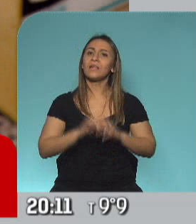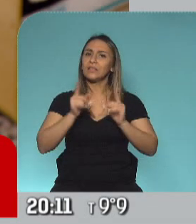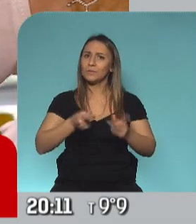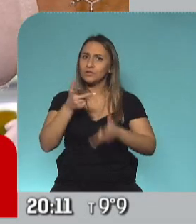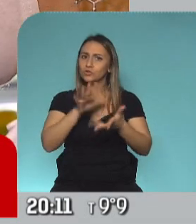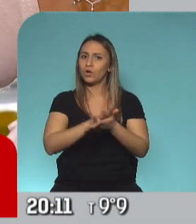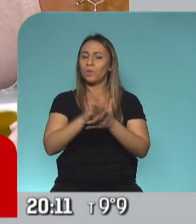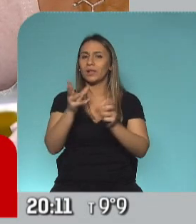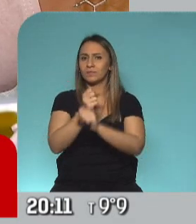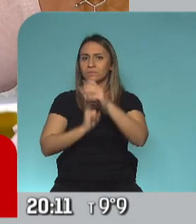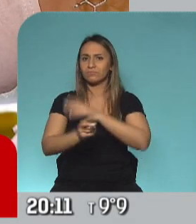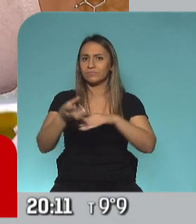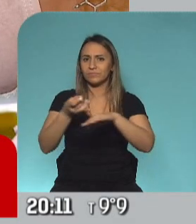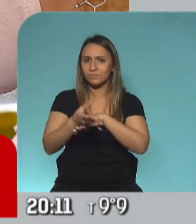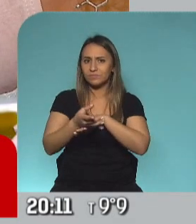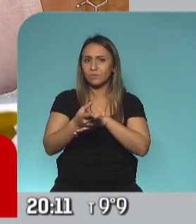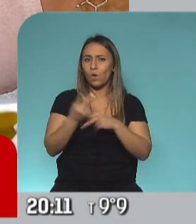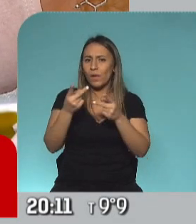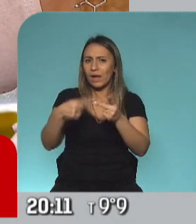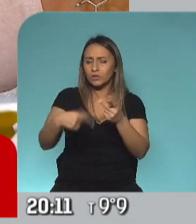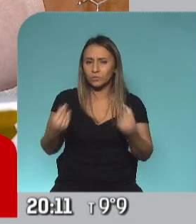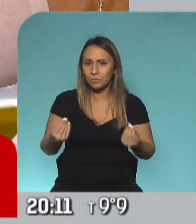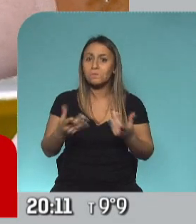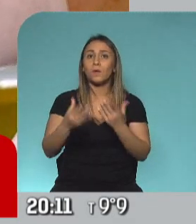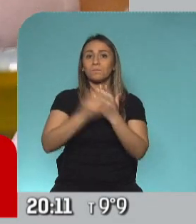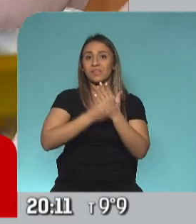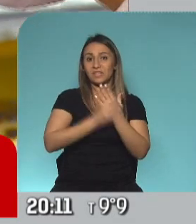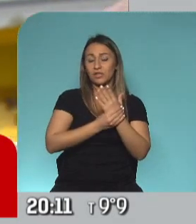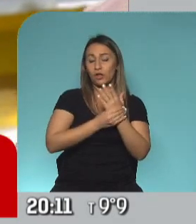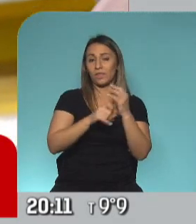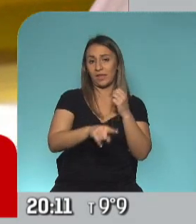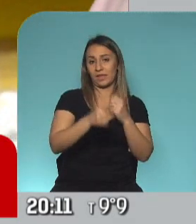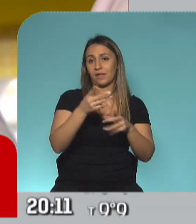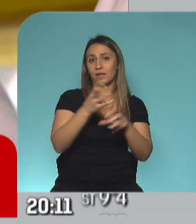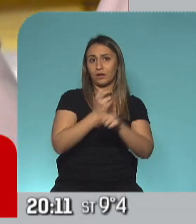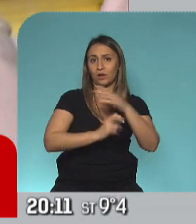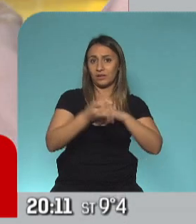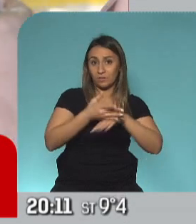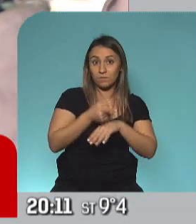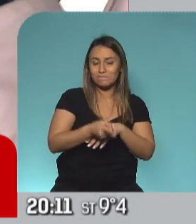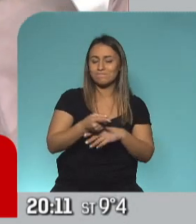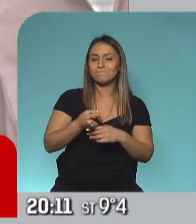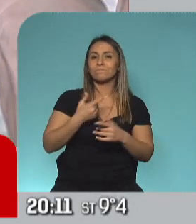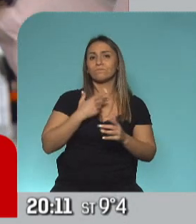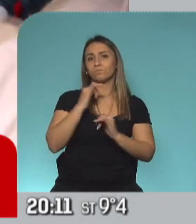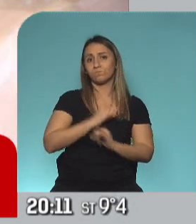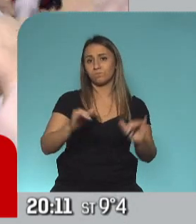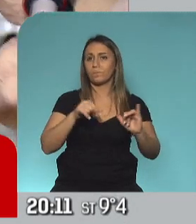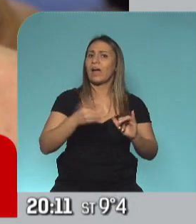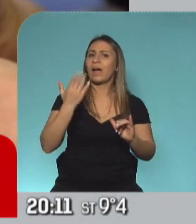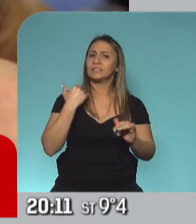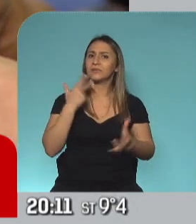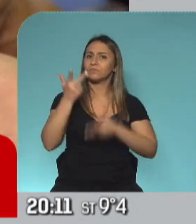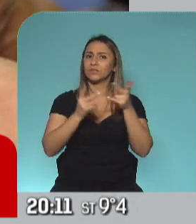tema. Brindo datos que manejan el Ministerio de Transporte de la Nación. Ayer hablábamos o ayer mostrábamos la cantidad de